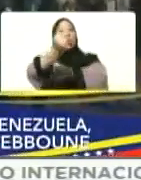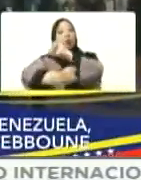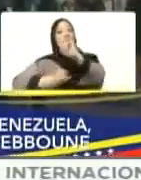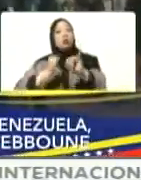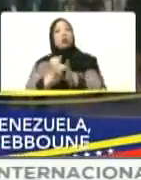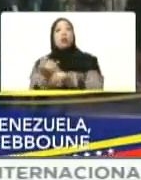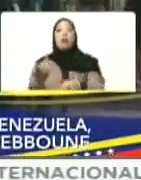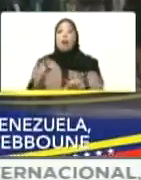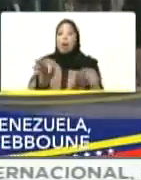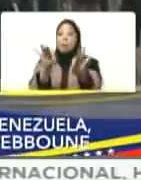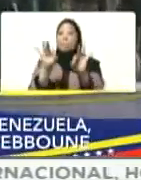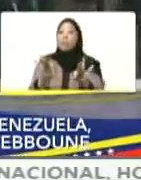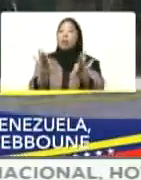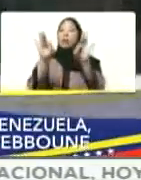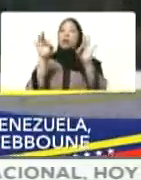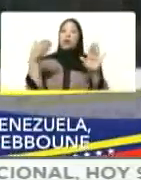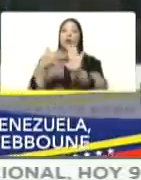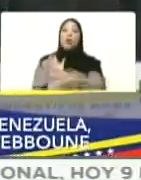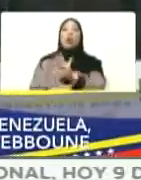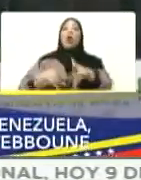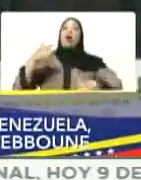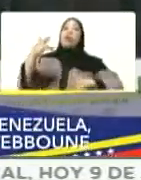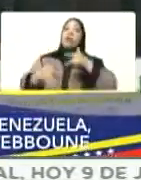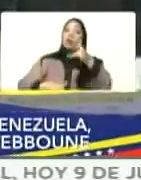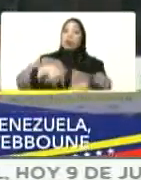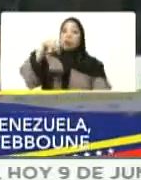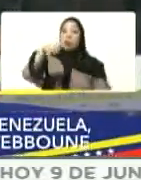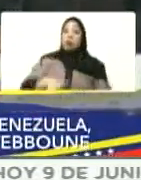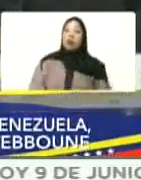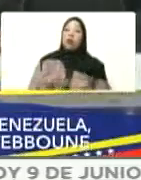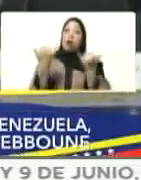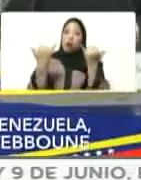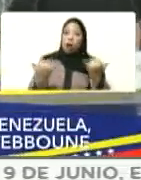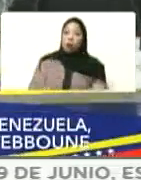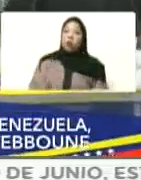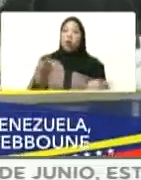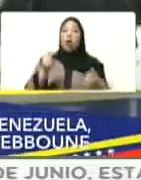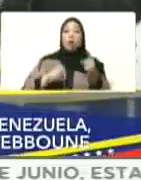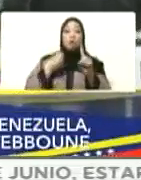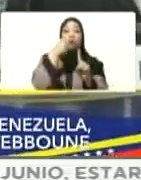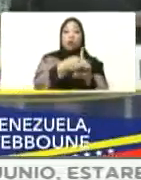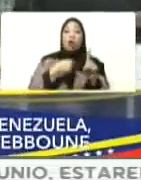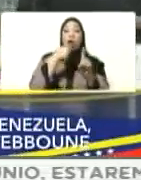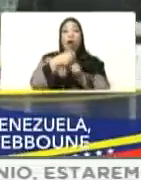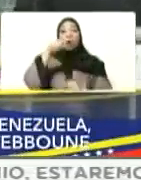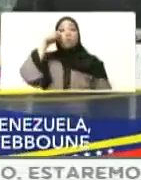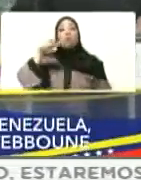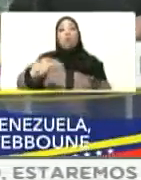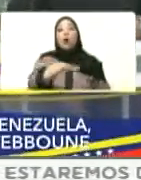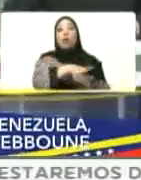más especialmente los eventos actuales y la ayuda que tenemos que aportar al pueblo